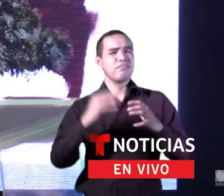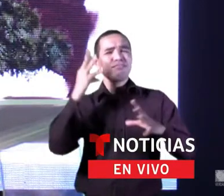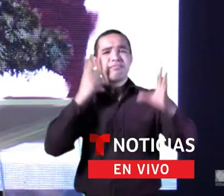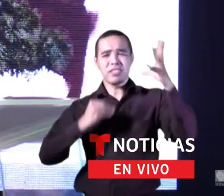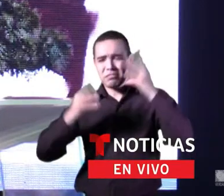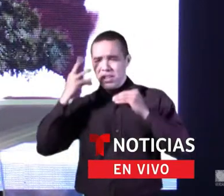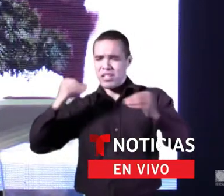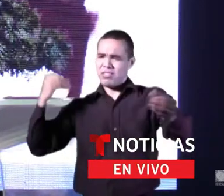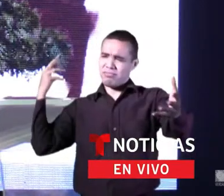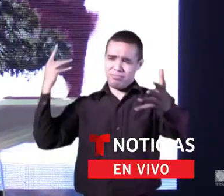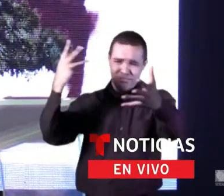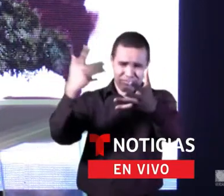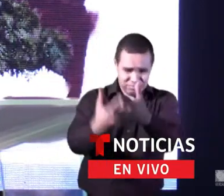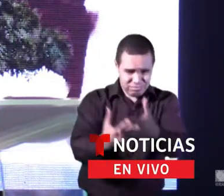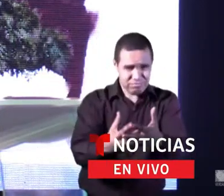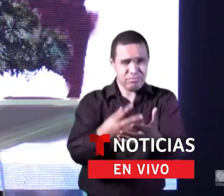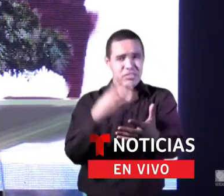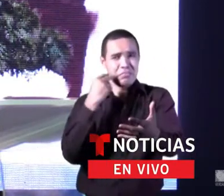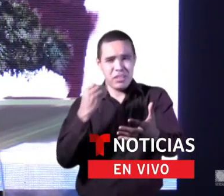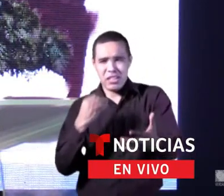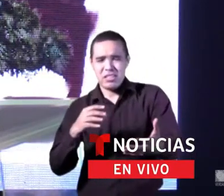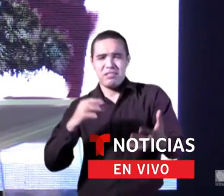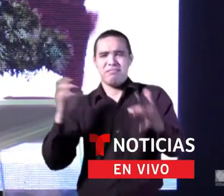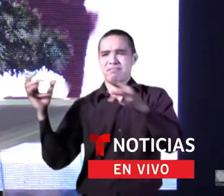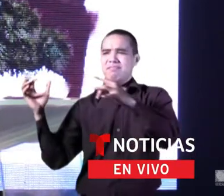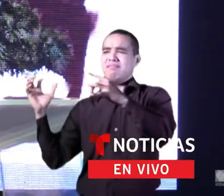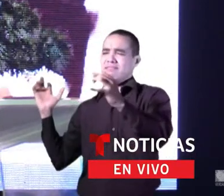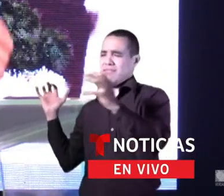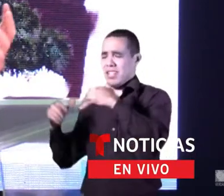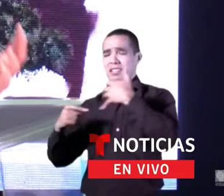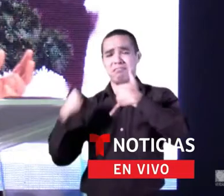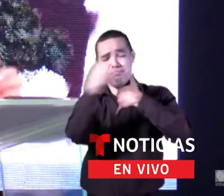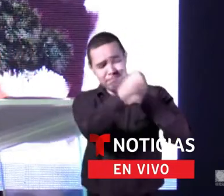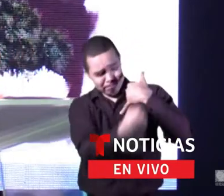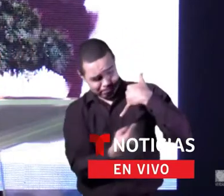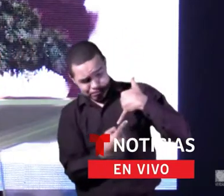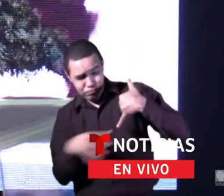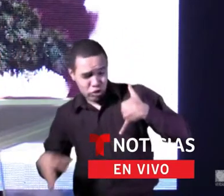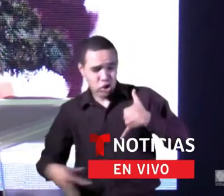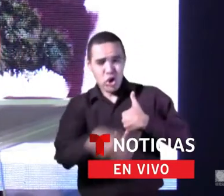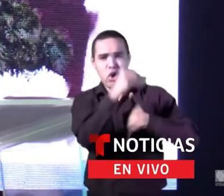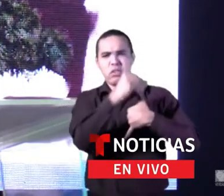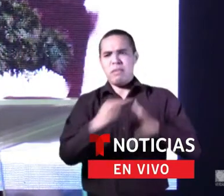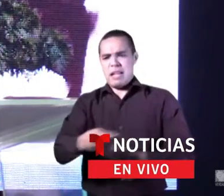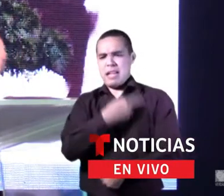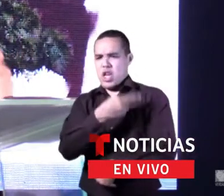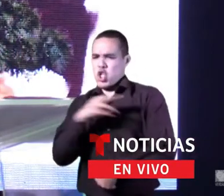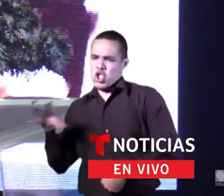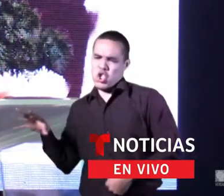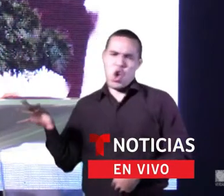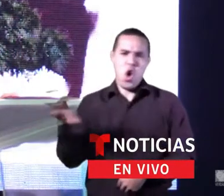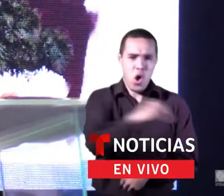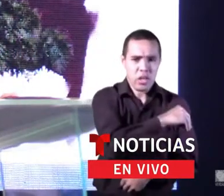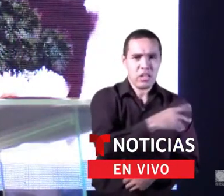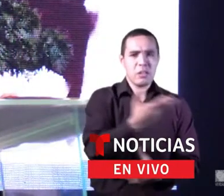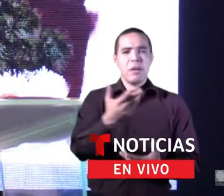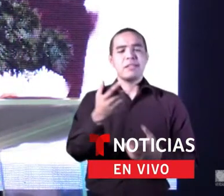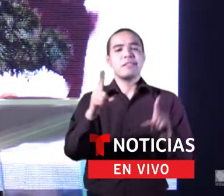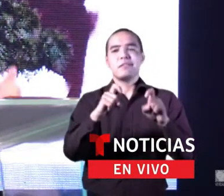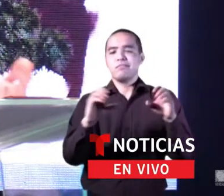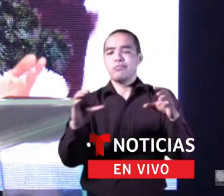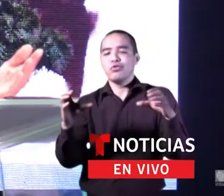la guerra de todos los rincones del país de todos los credos de todas las sensibilidades políticas